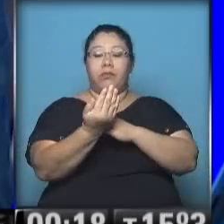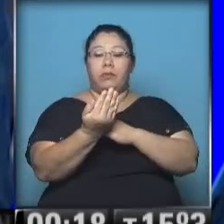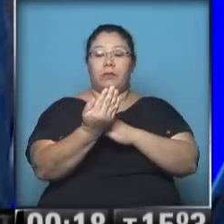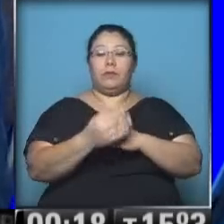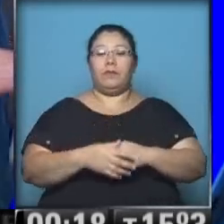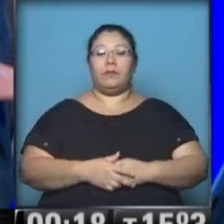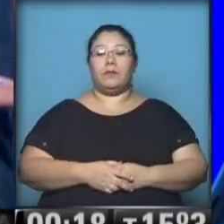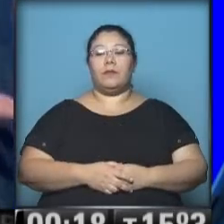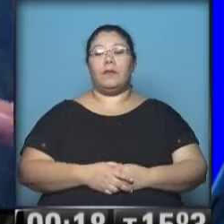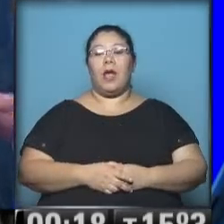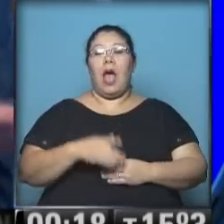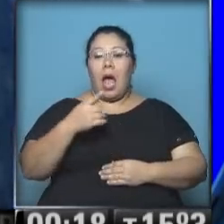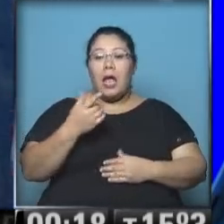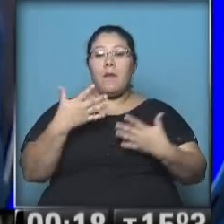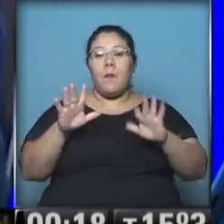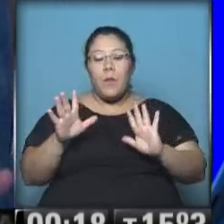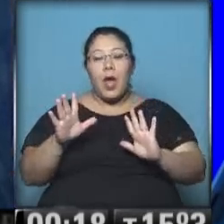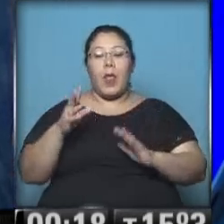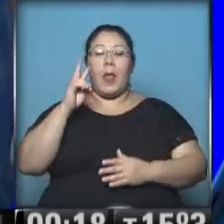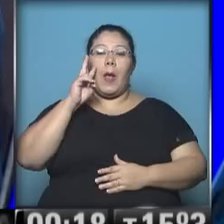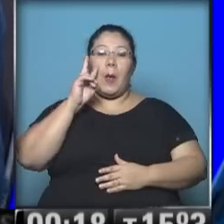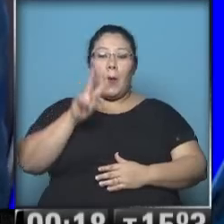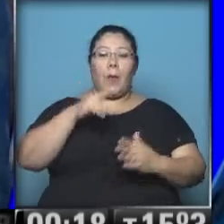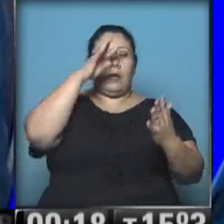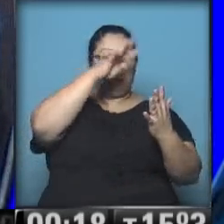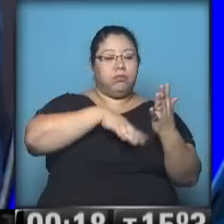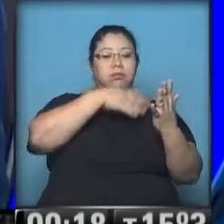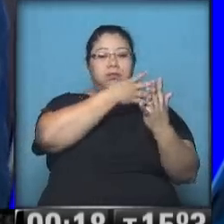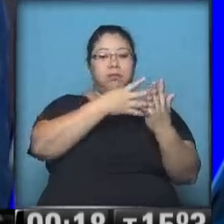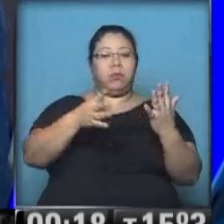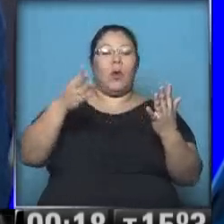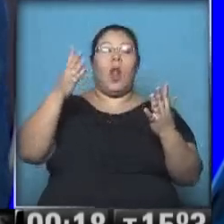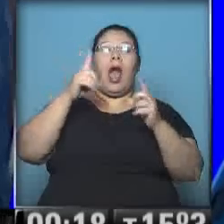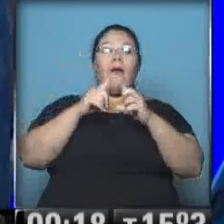cuenta mía de Twitter. Ahí está la grilla completa de todos los escenarios con